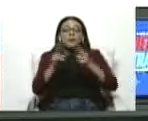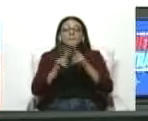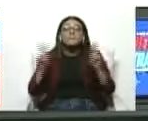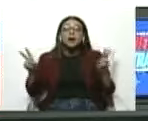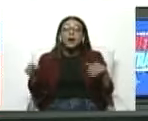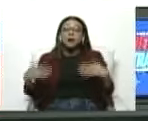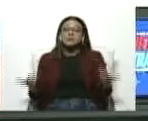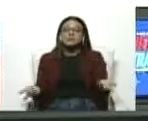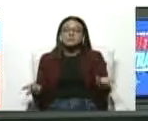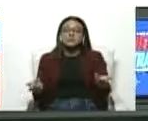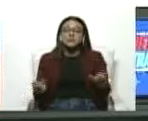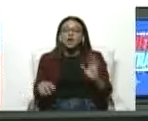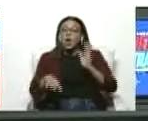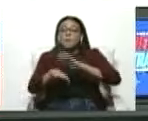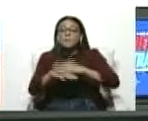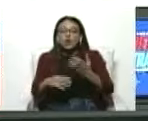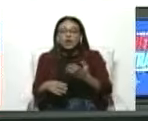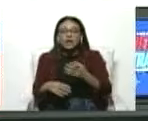hasta las guerras